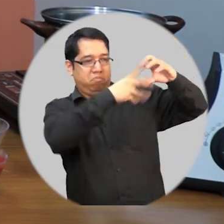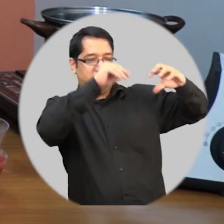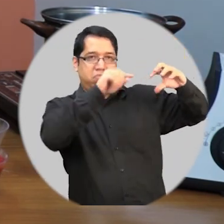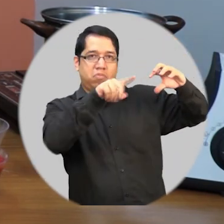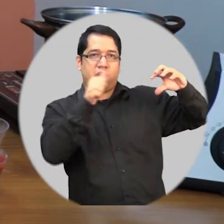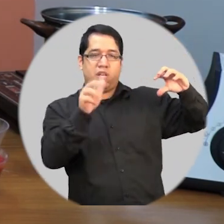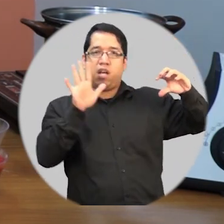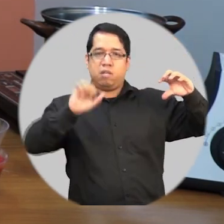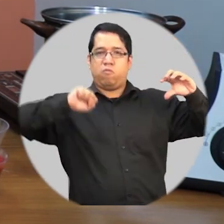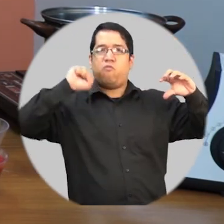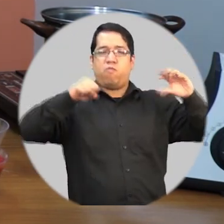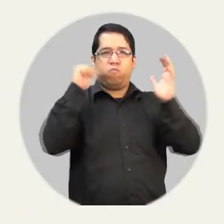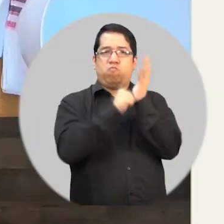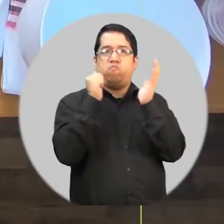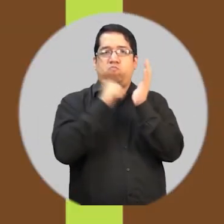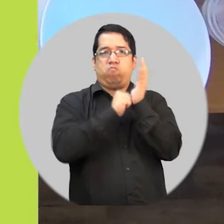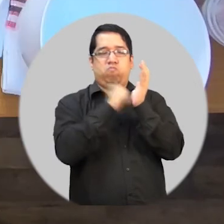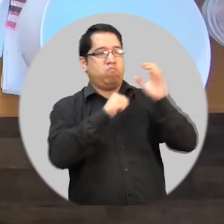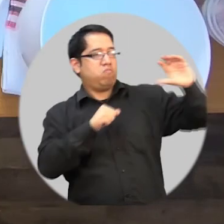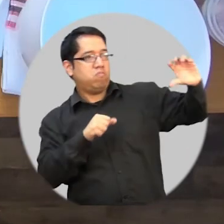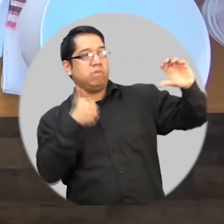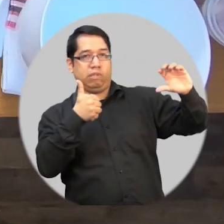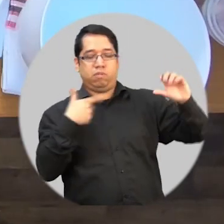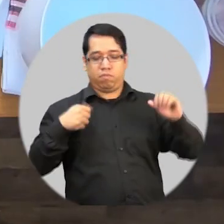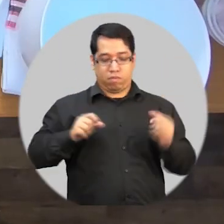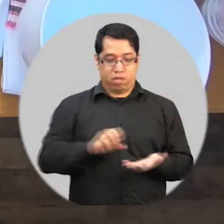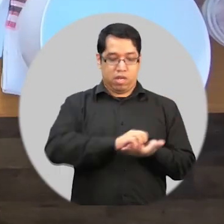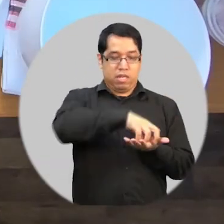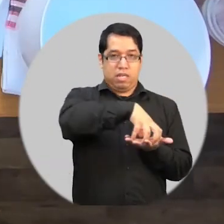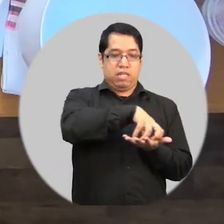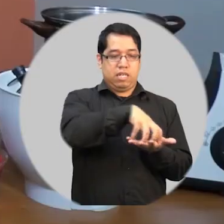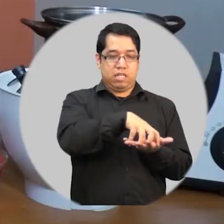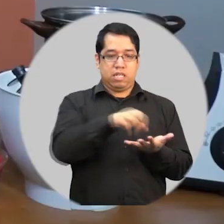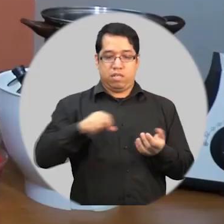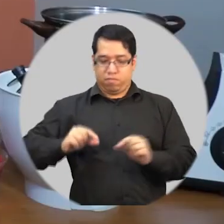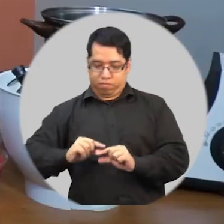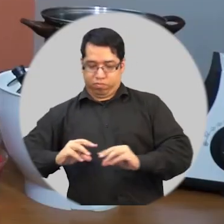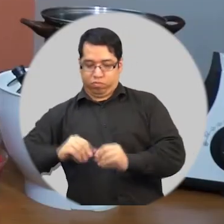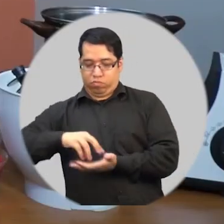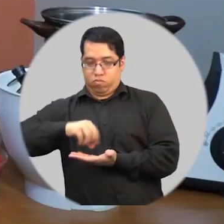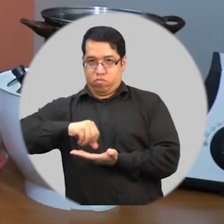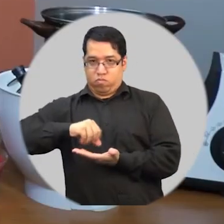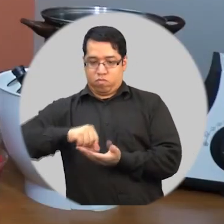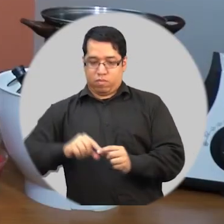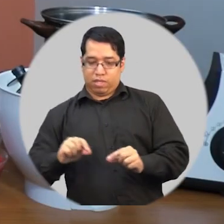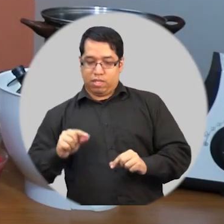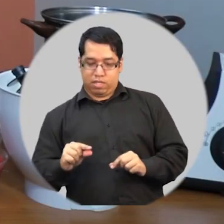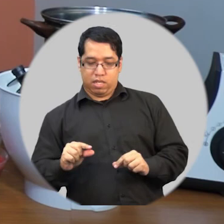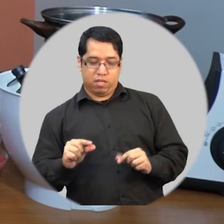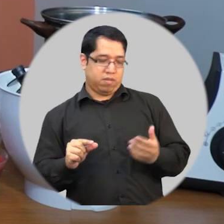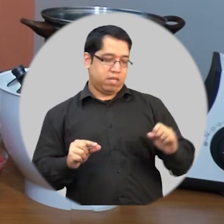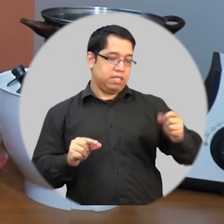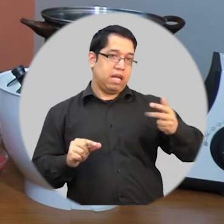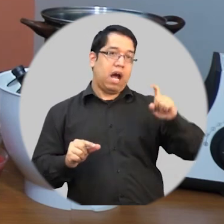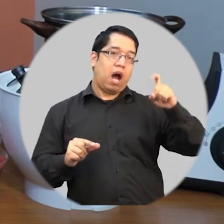se queda firme. Voy a hidratar la gelatina. Tiene que ser 3 veces más de su cantidad el agua. Sería, este tiene